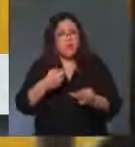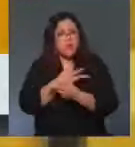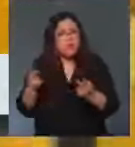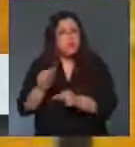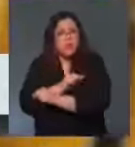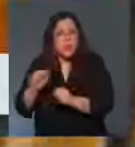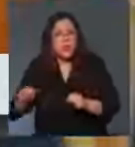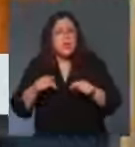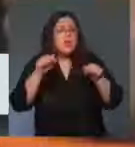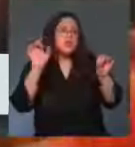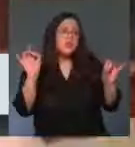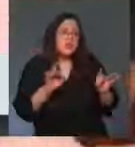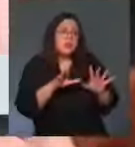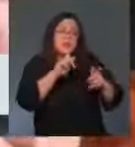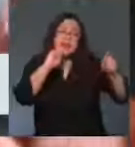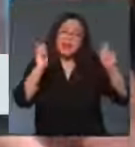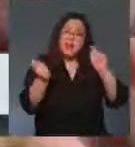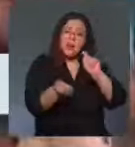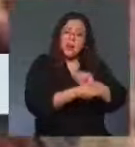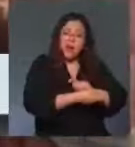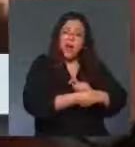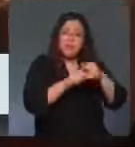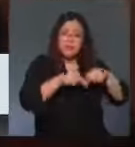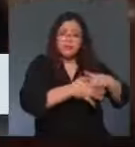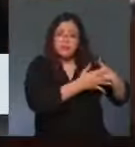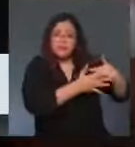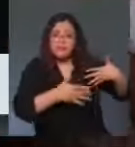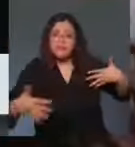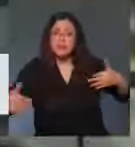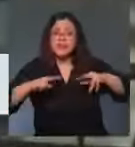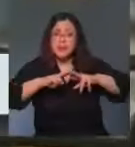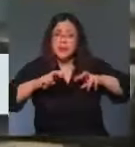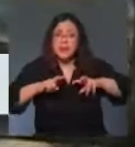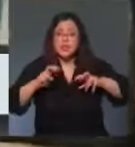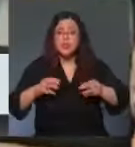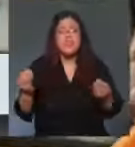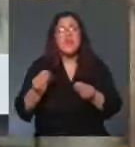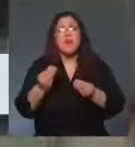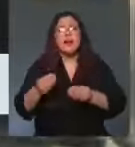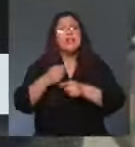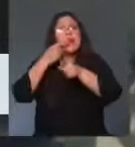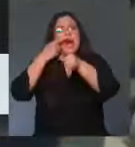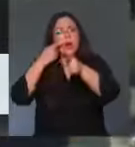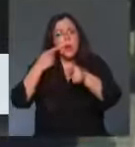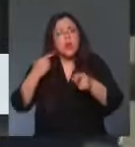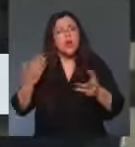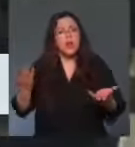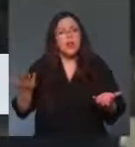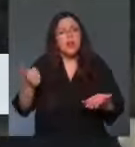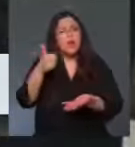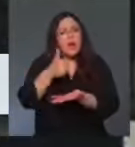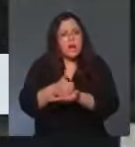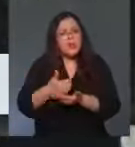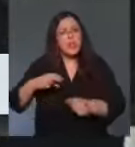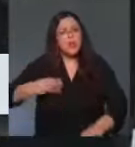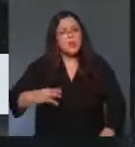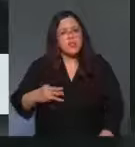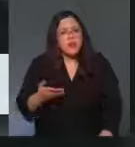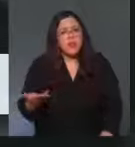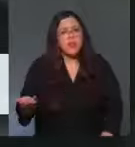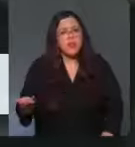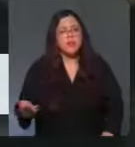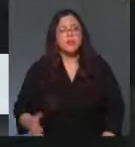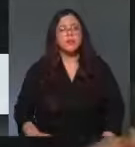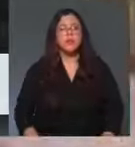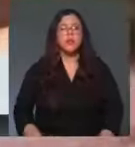las medidas cautelares en el transcurso de la investigación, ¿qué podría pasar con el ejercicio del alcalde en el municipio? Por